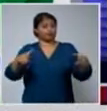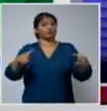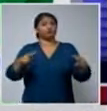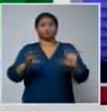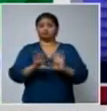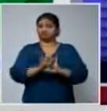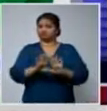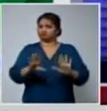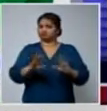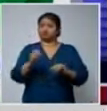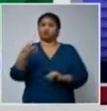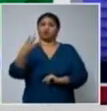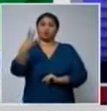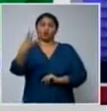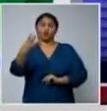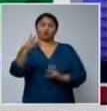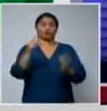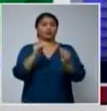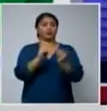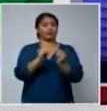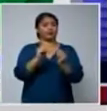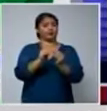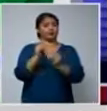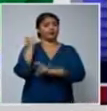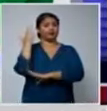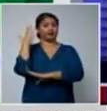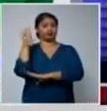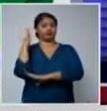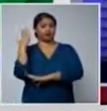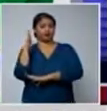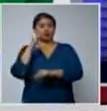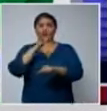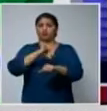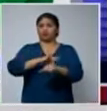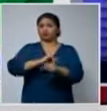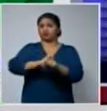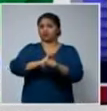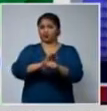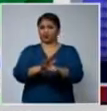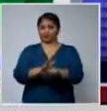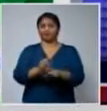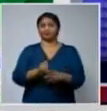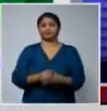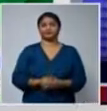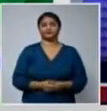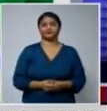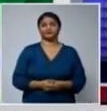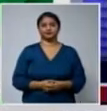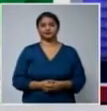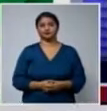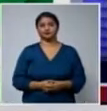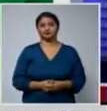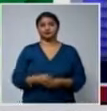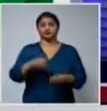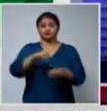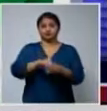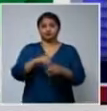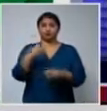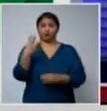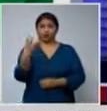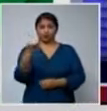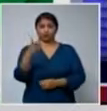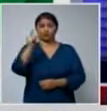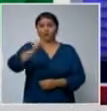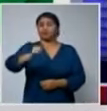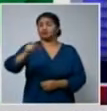que arribaron a Cuba recién y se ha realizado el diagnóstico. Estamos hablando de 4 pacientes